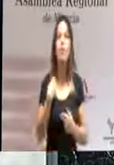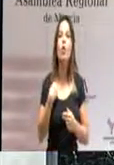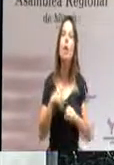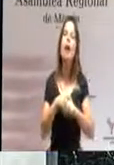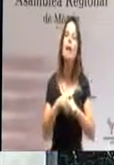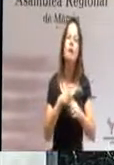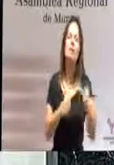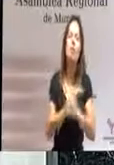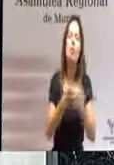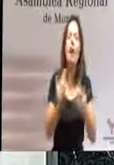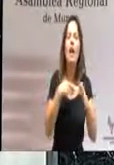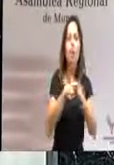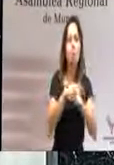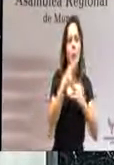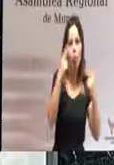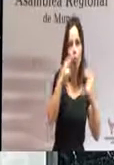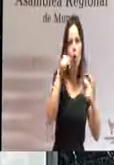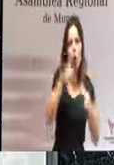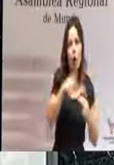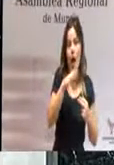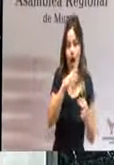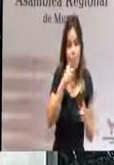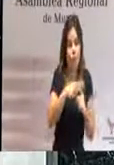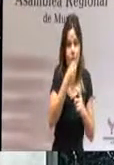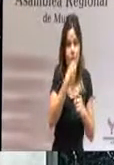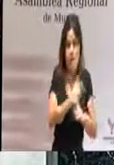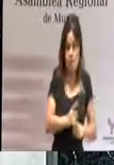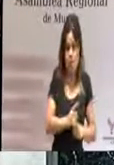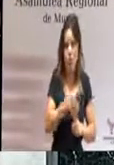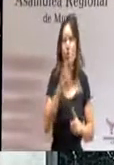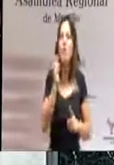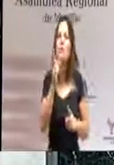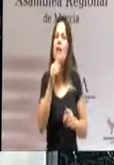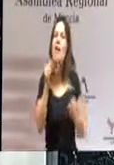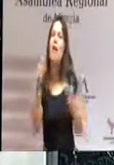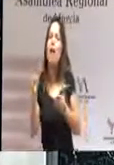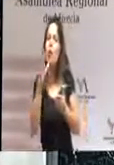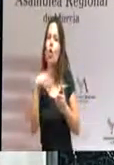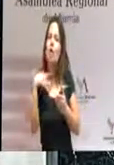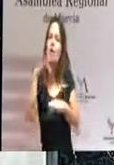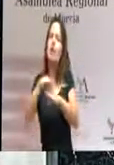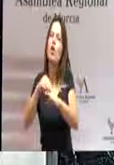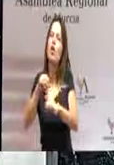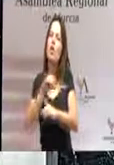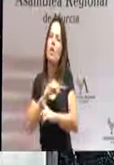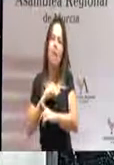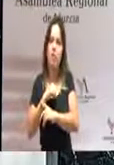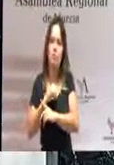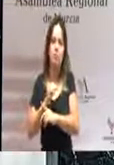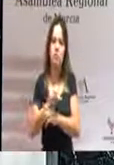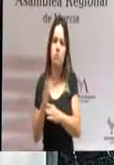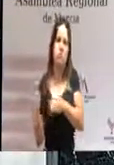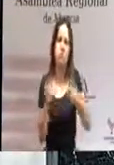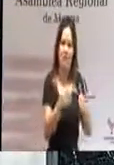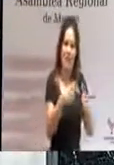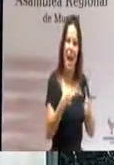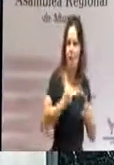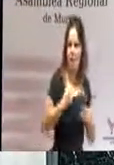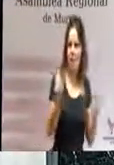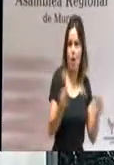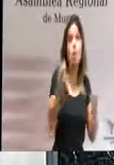recursos públicos hoy infrautilizados, en lugar de recurrir a las unidades privadas. Esto solo se consigue reduciendo